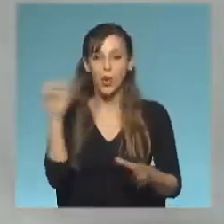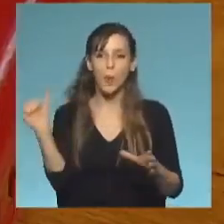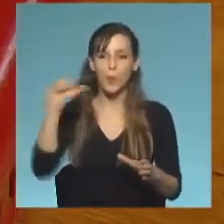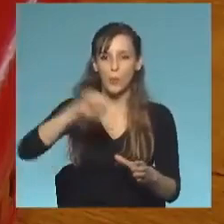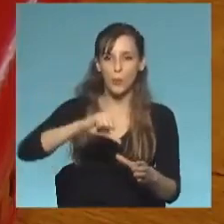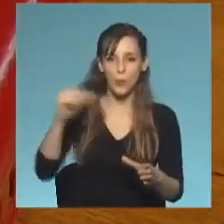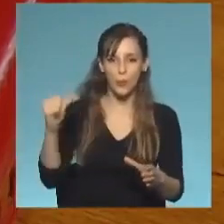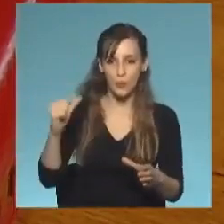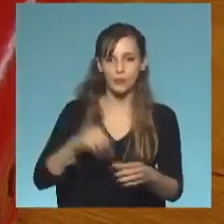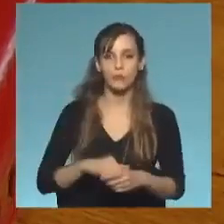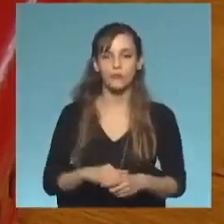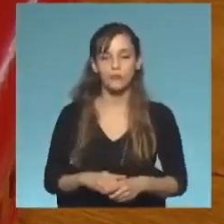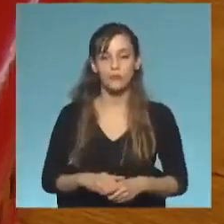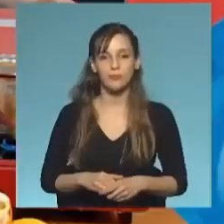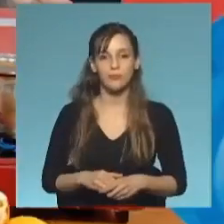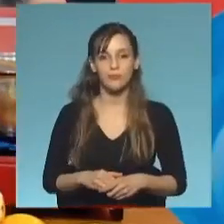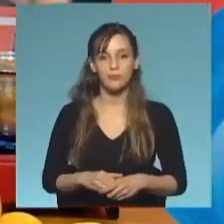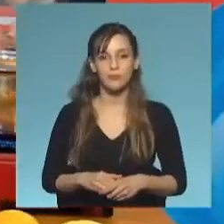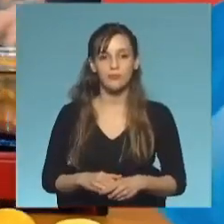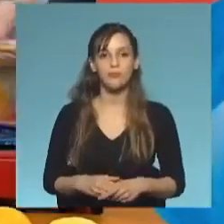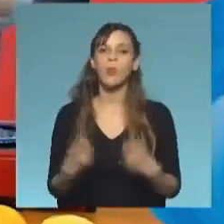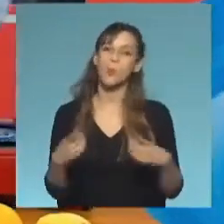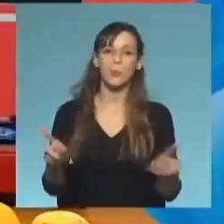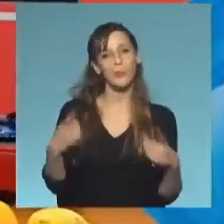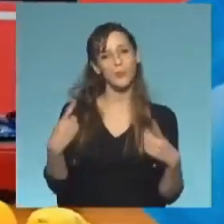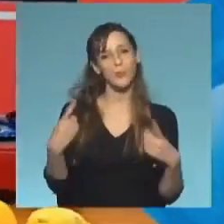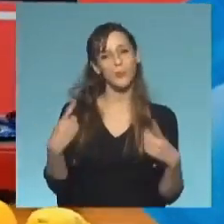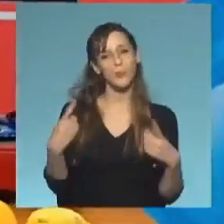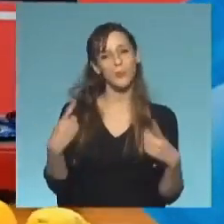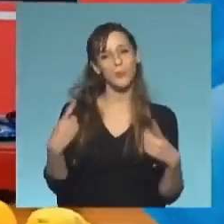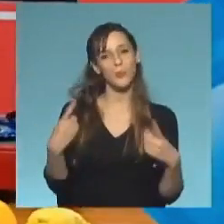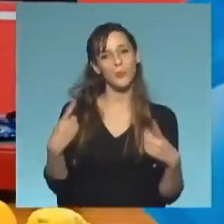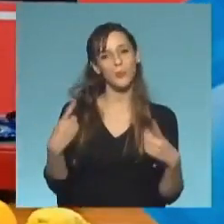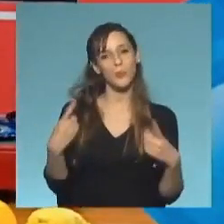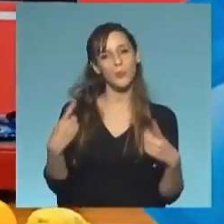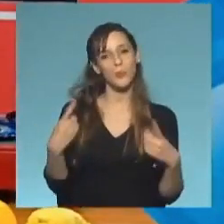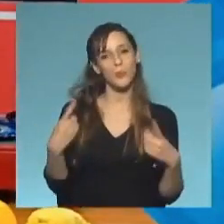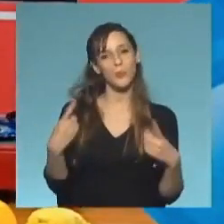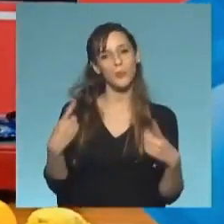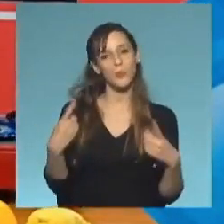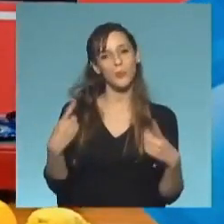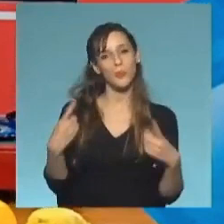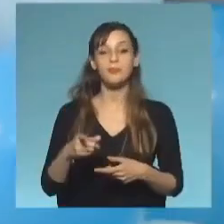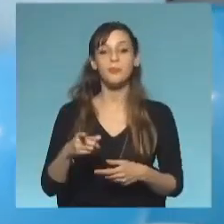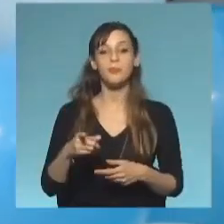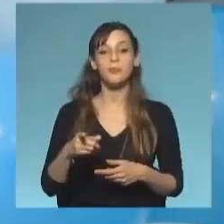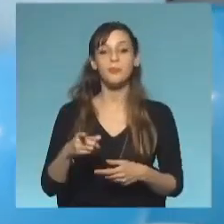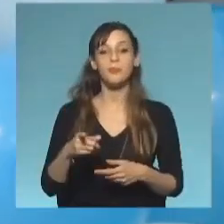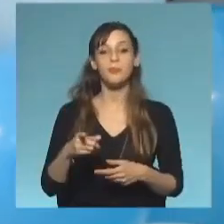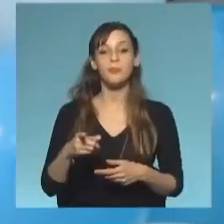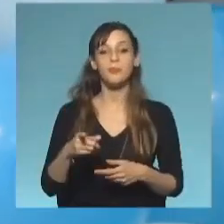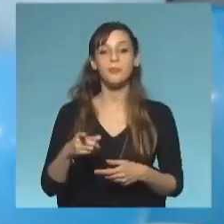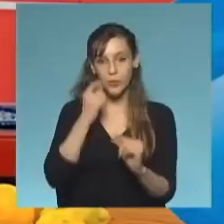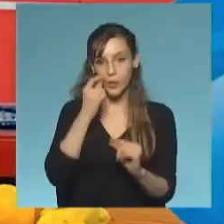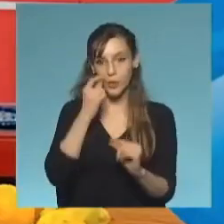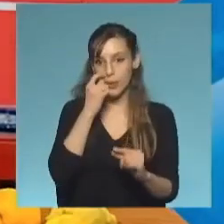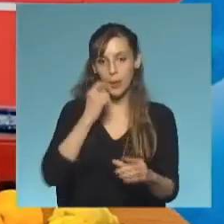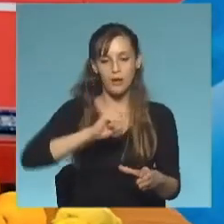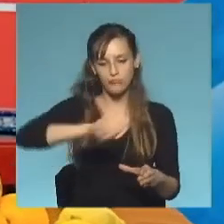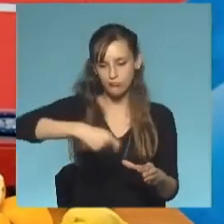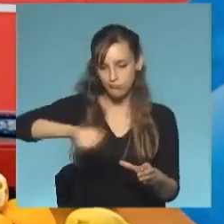ay, ay, ay! Y disolvemos. Sí, no olvídate. Ahí está, mira. Y lo vamos a disolver un poquito. Ahí